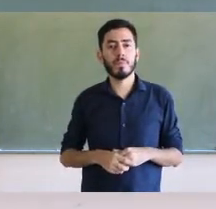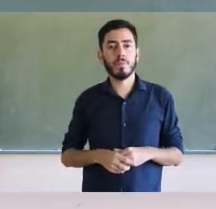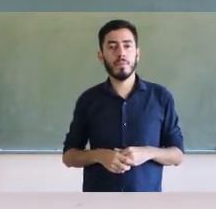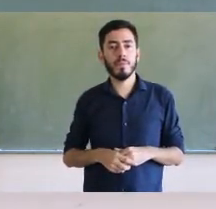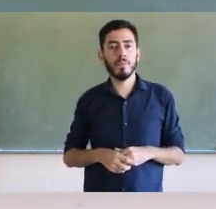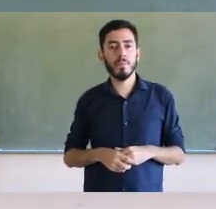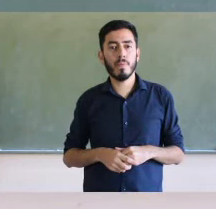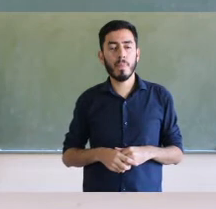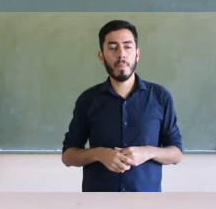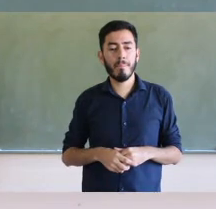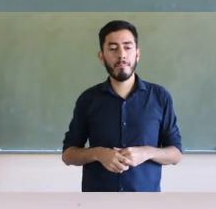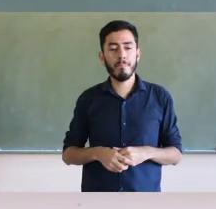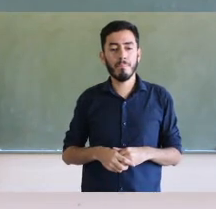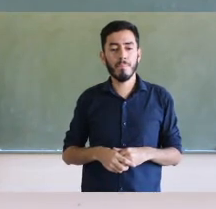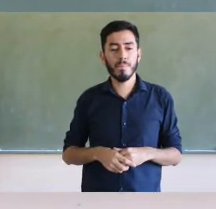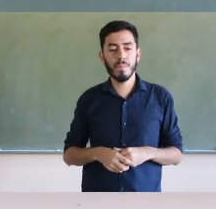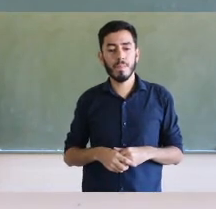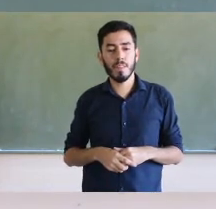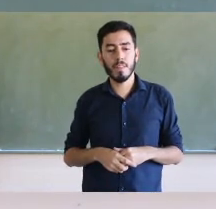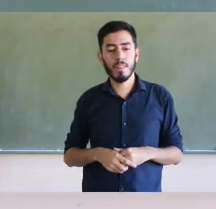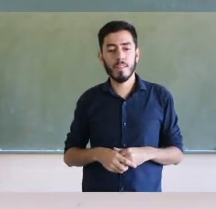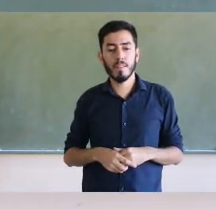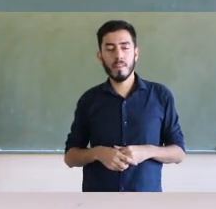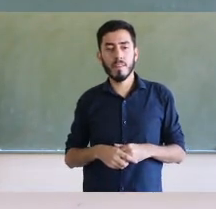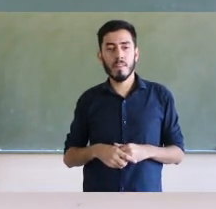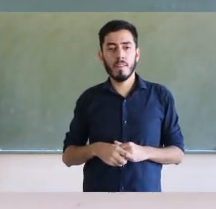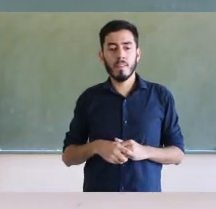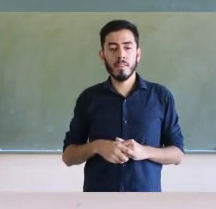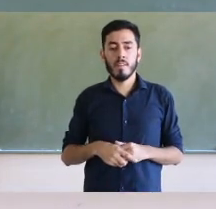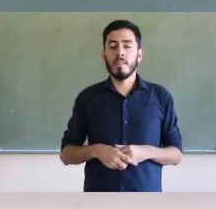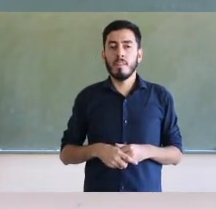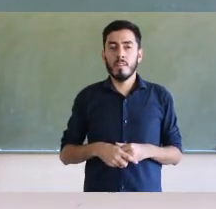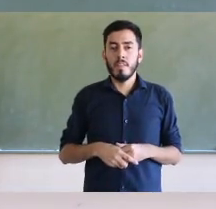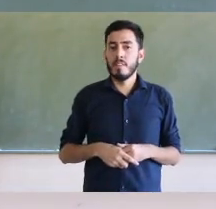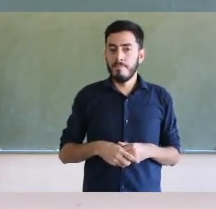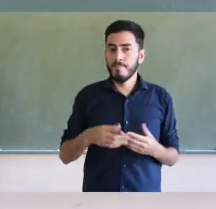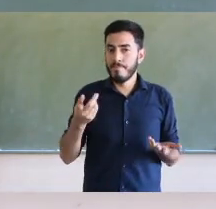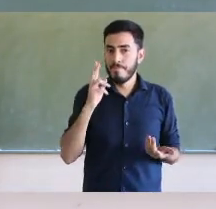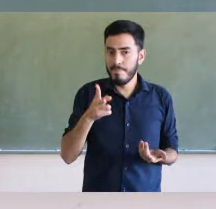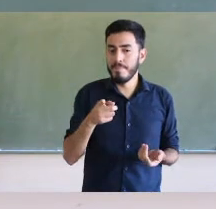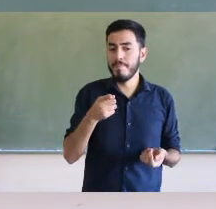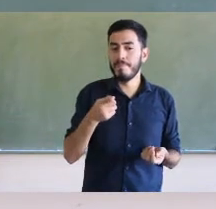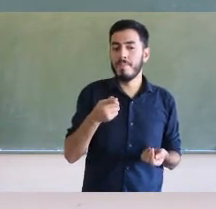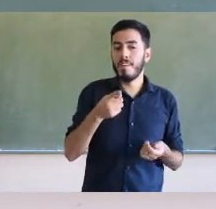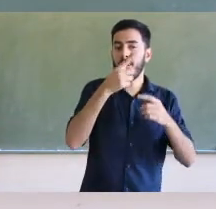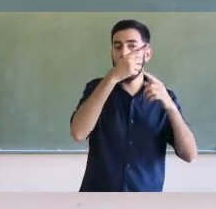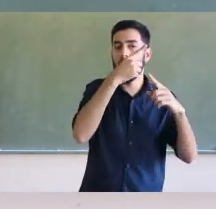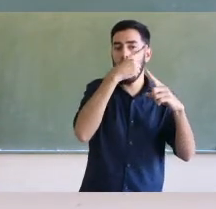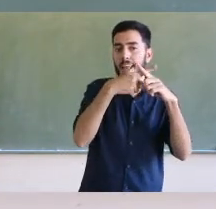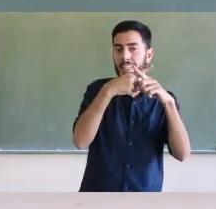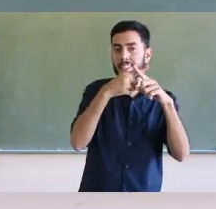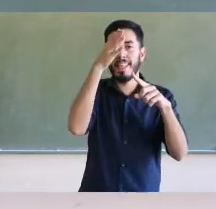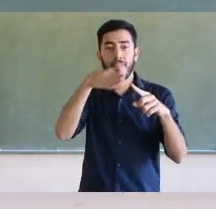Muy bien, por un lado tenemos lo que X dividido a 2 quedaría